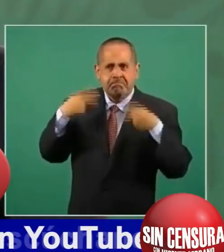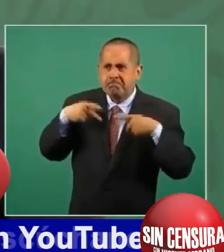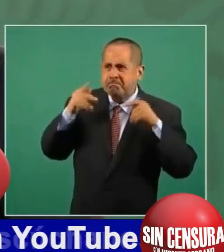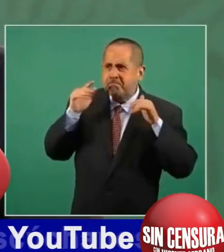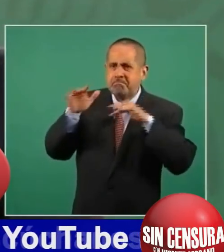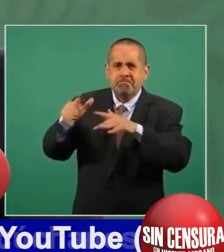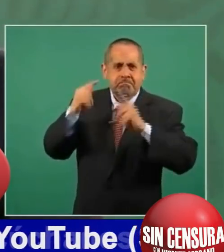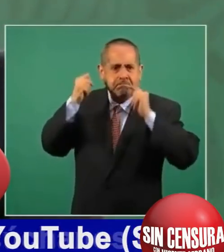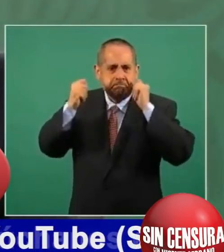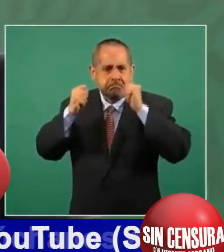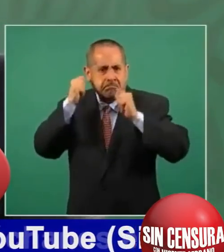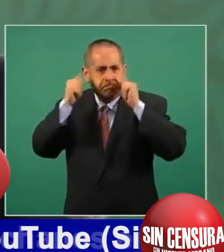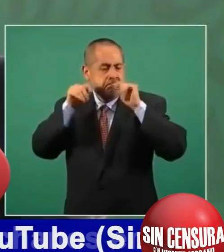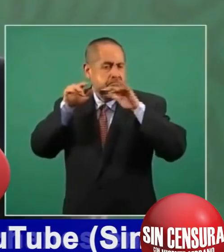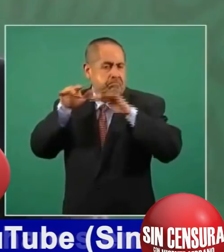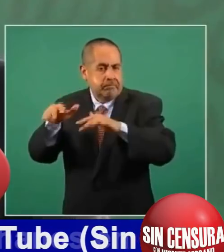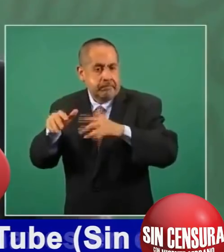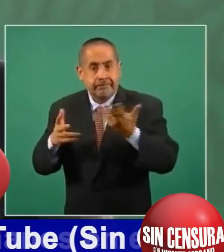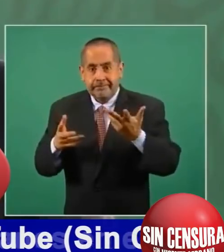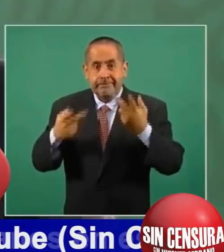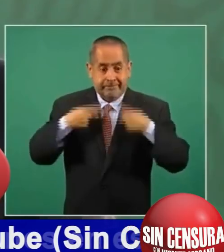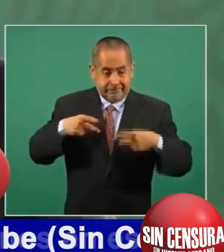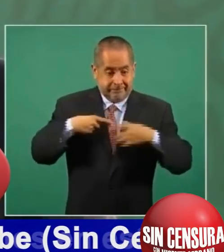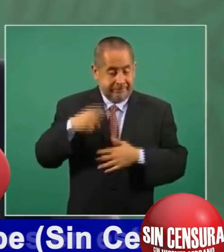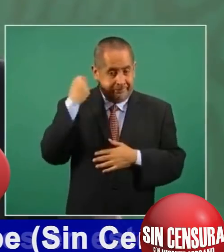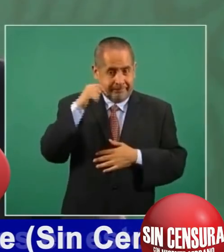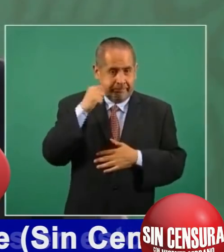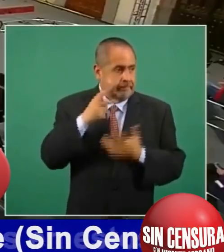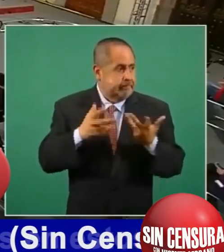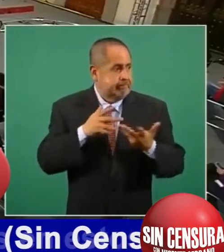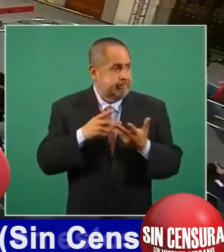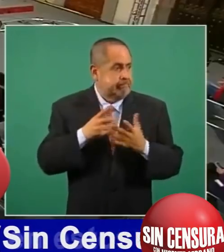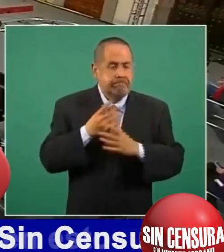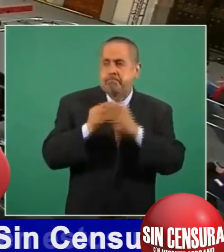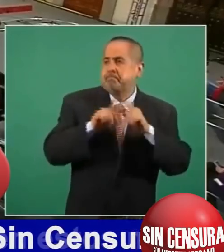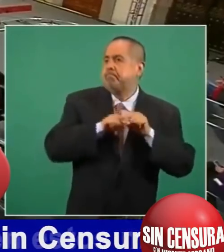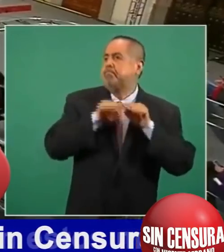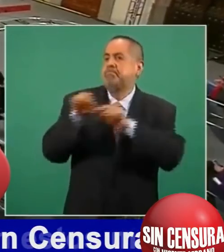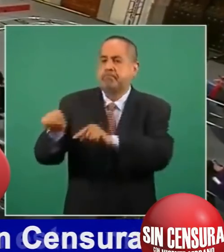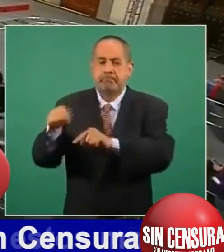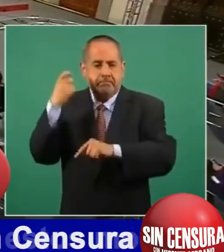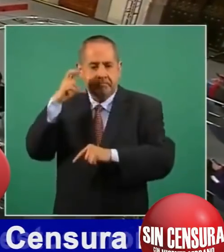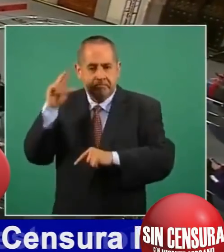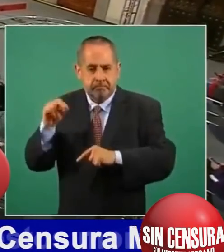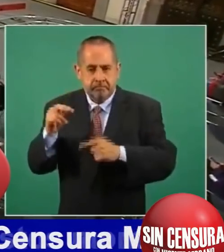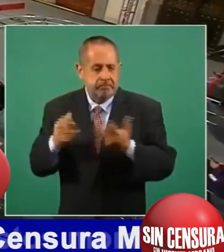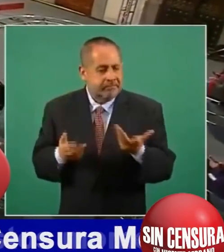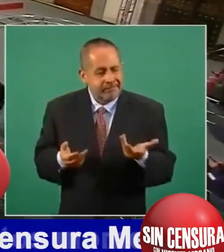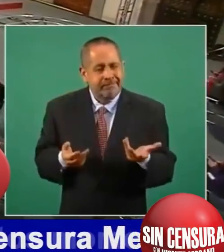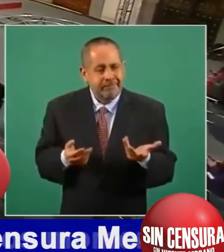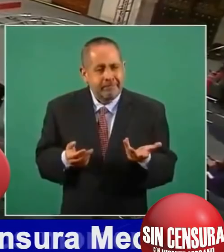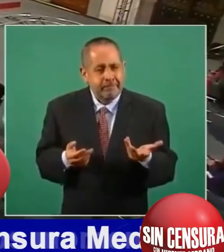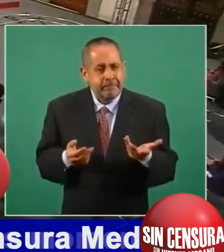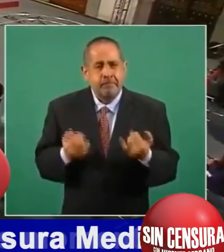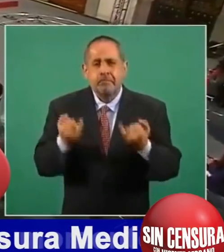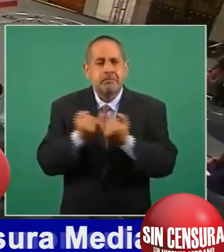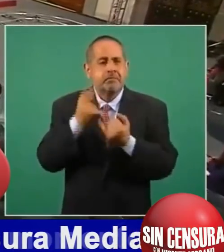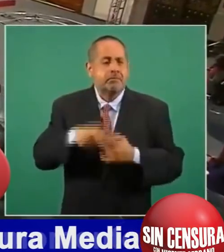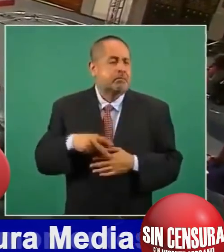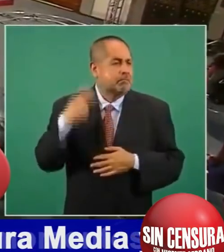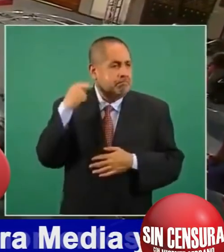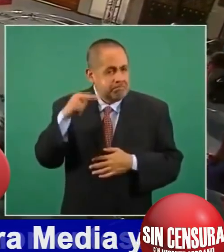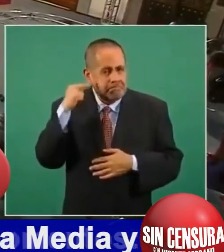Muchos paisanos nuestros, por necesidad, igual que veracruzanos,